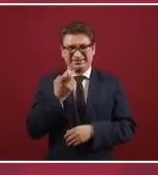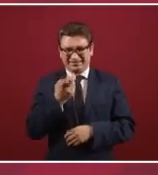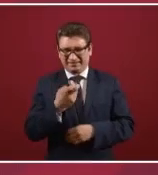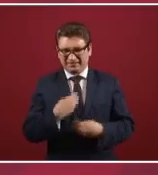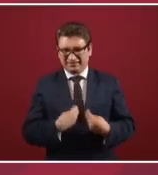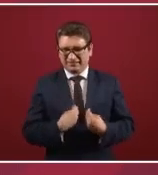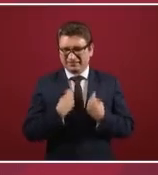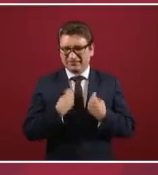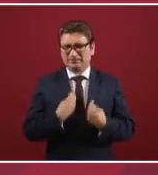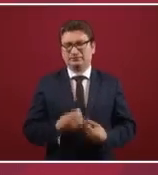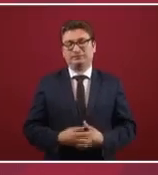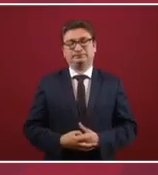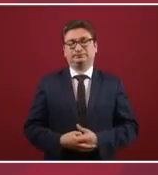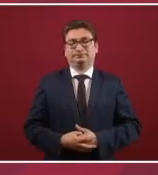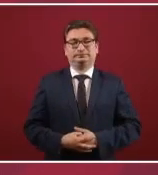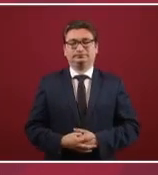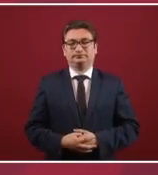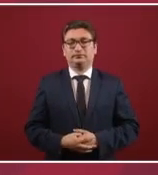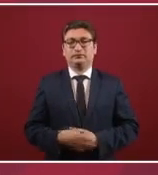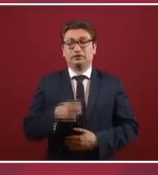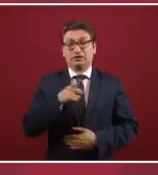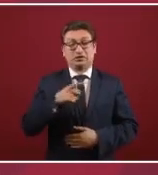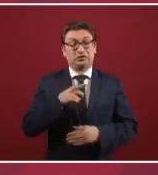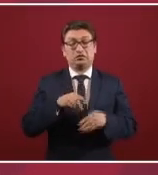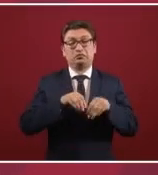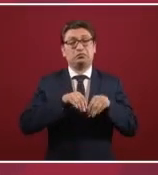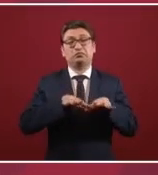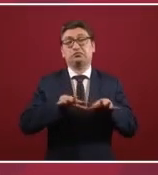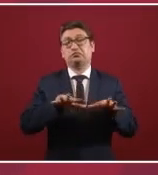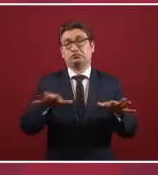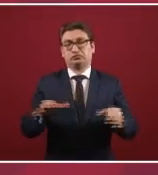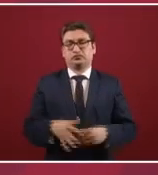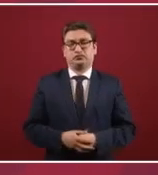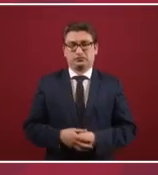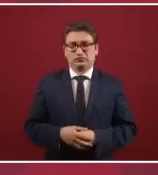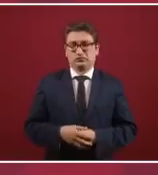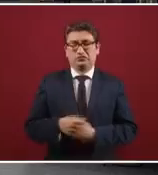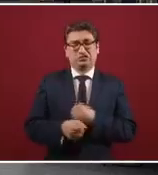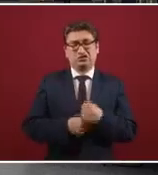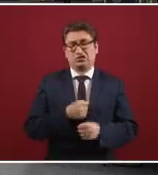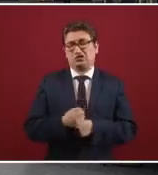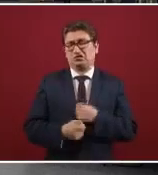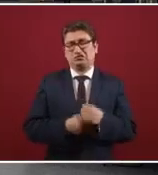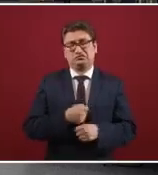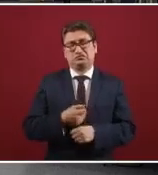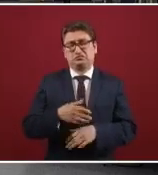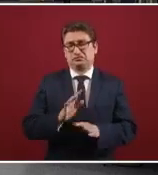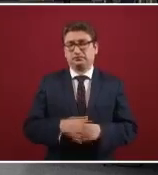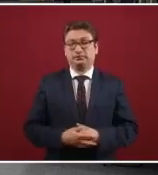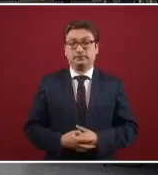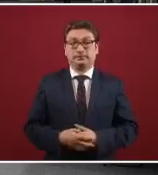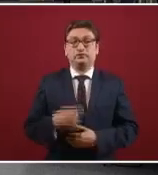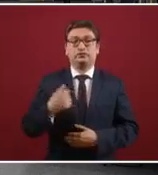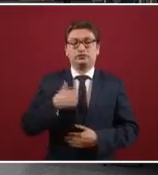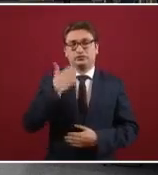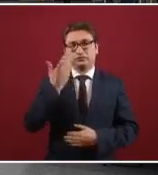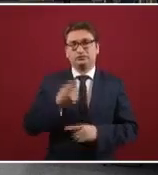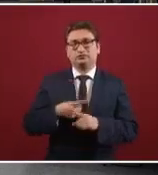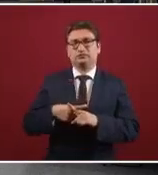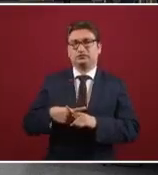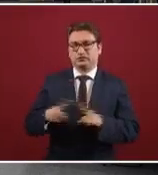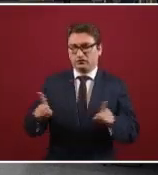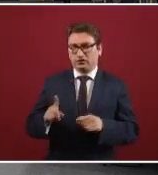vida que se promovió durante mucho tiempo quiero lo otro